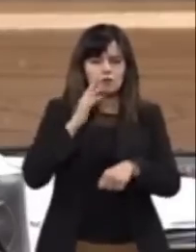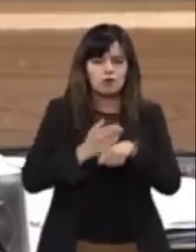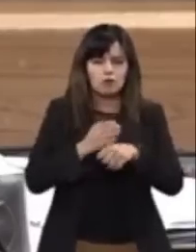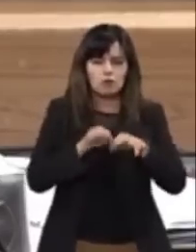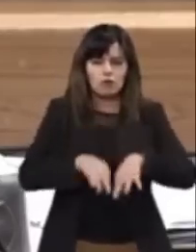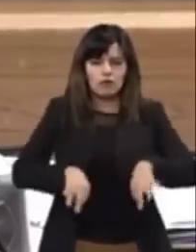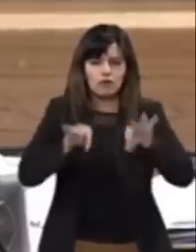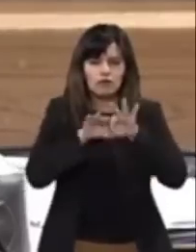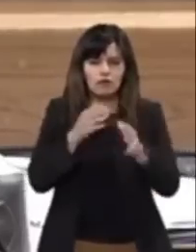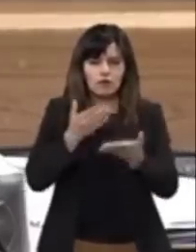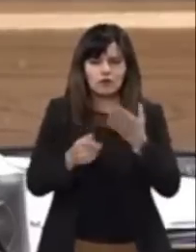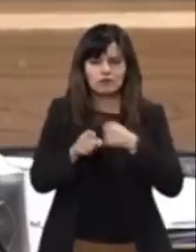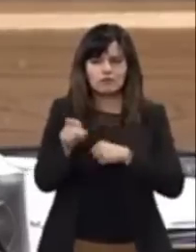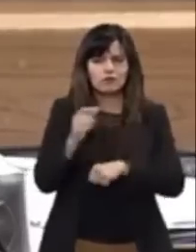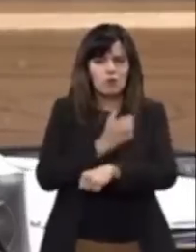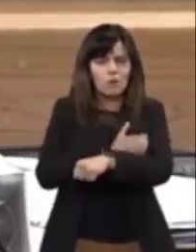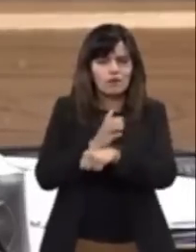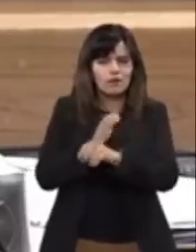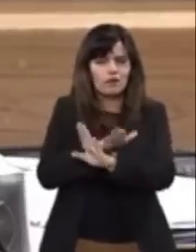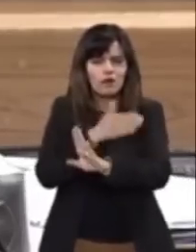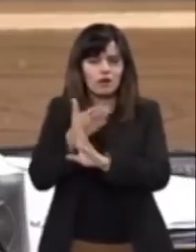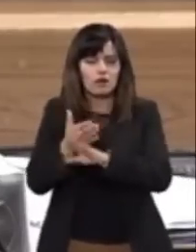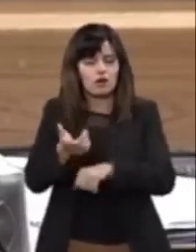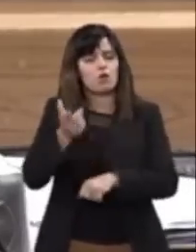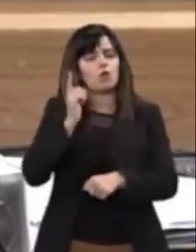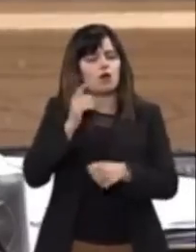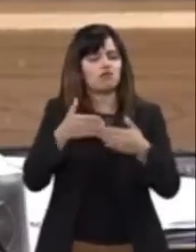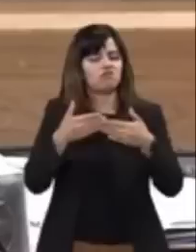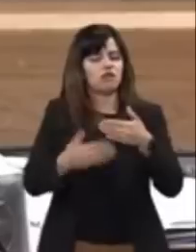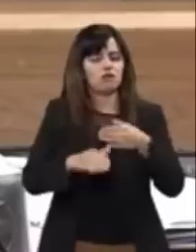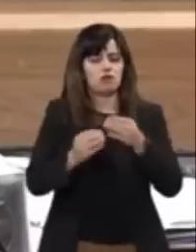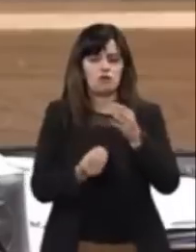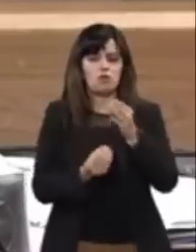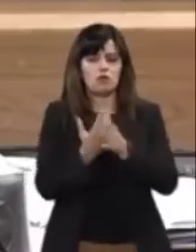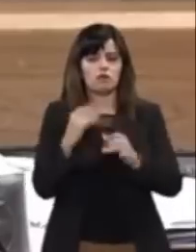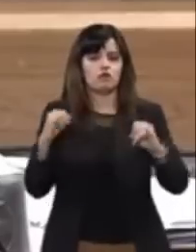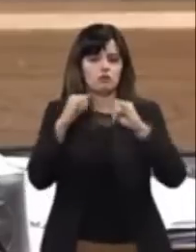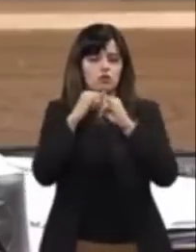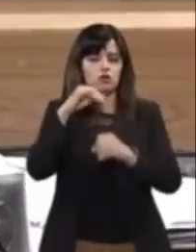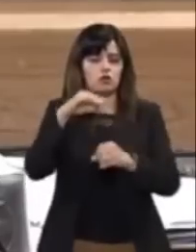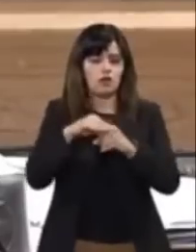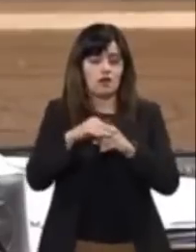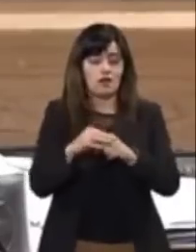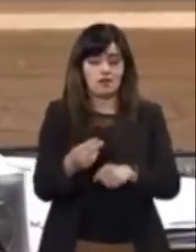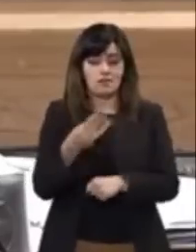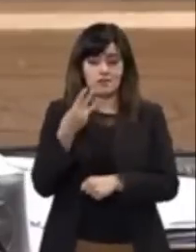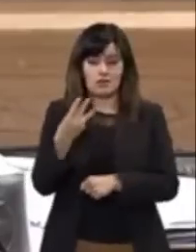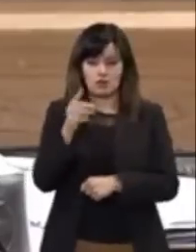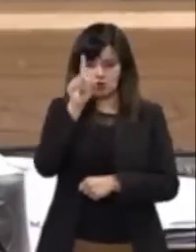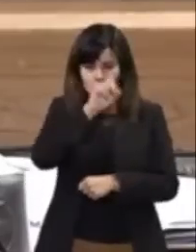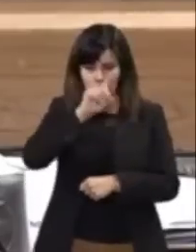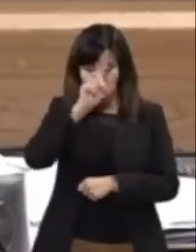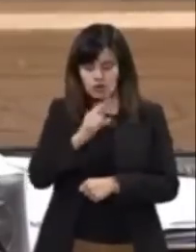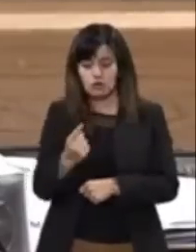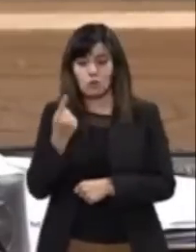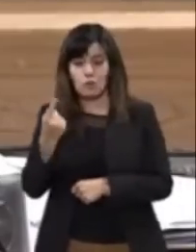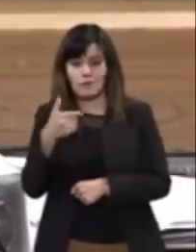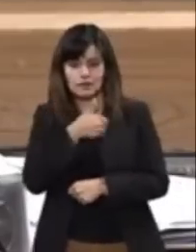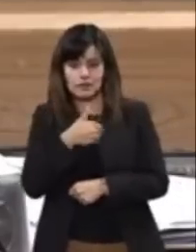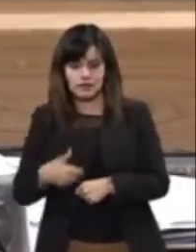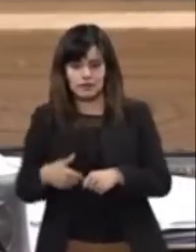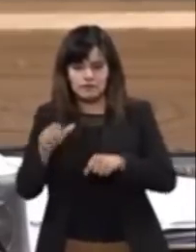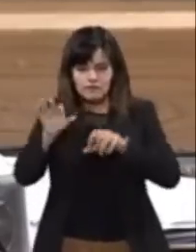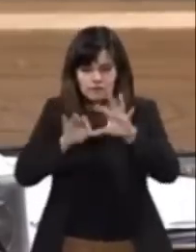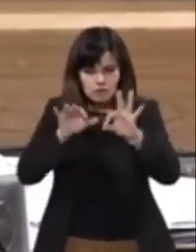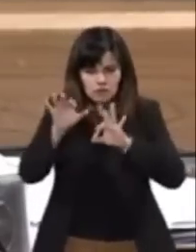la conformación del nuevo Instituto Nacional Electoral, con la selección de 3 consejerías y una presidencia,